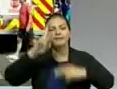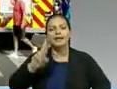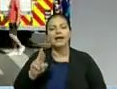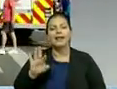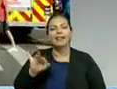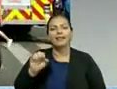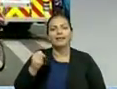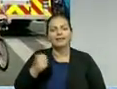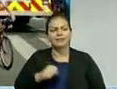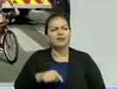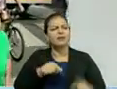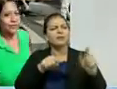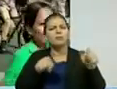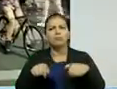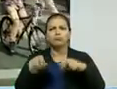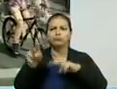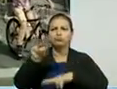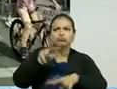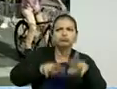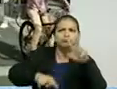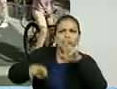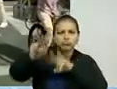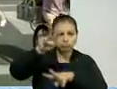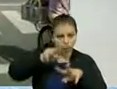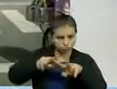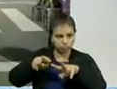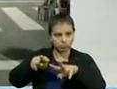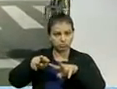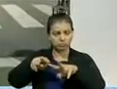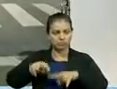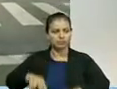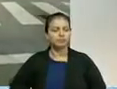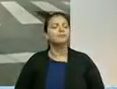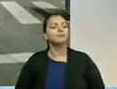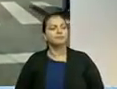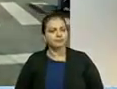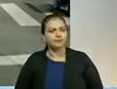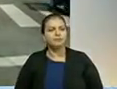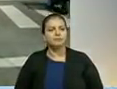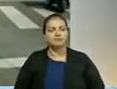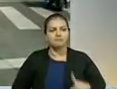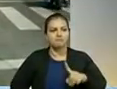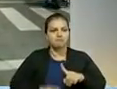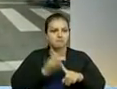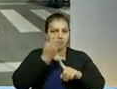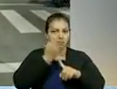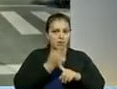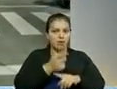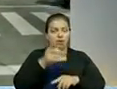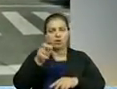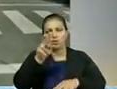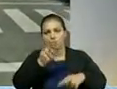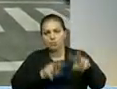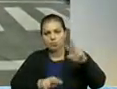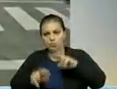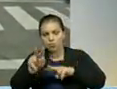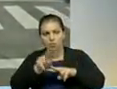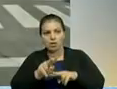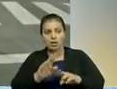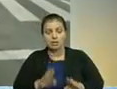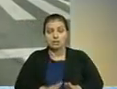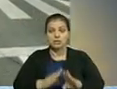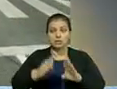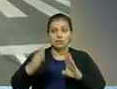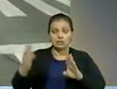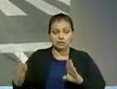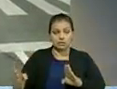RTS, ¿van a hacer algún tipo de inspección en este momento? Vamos a hacer una verificación de los locales que cuentan con el permiso de